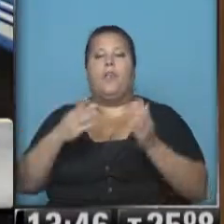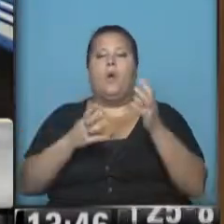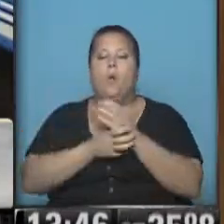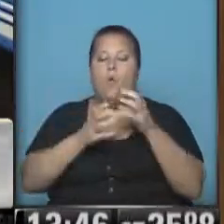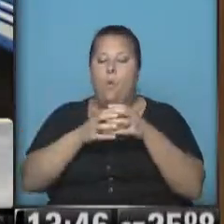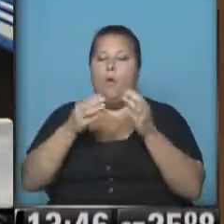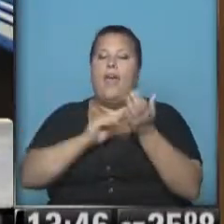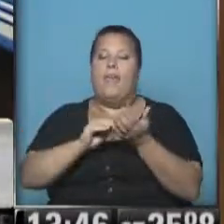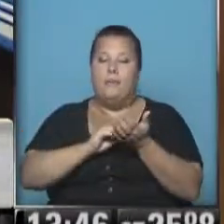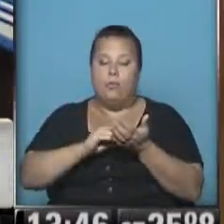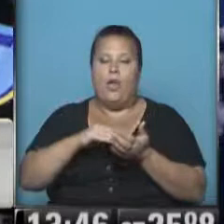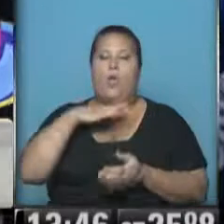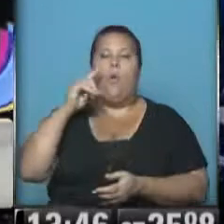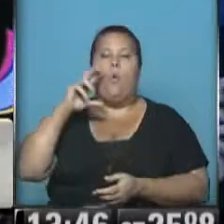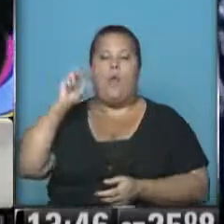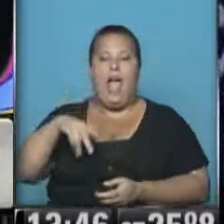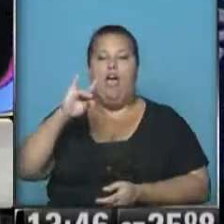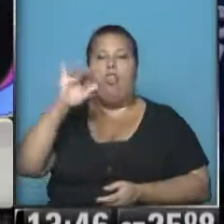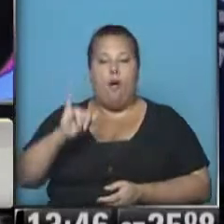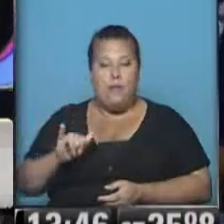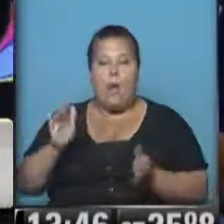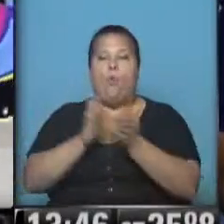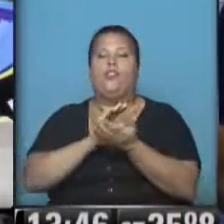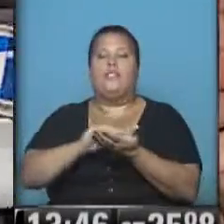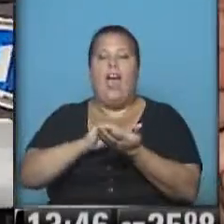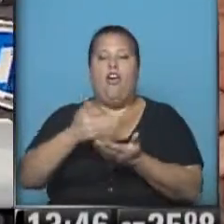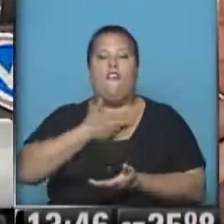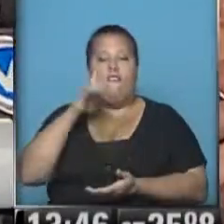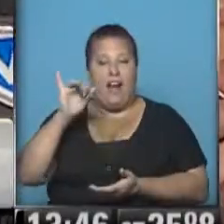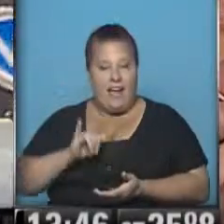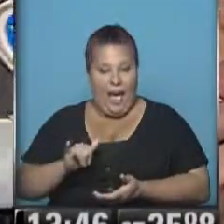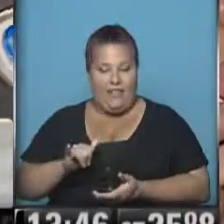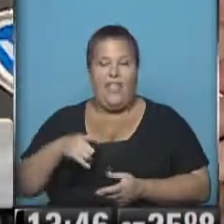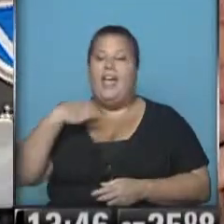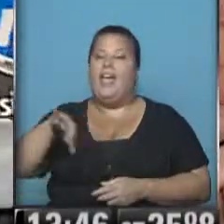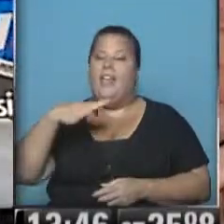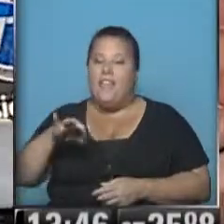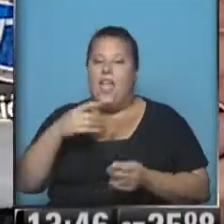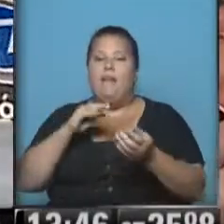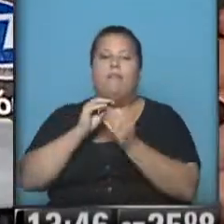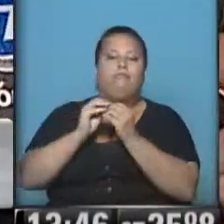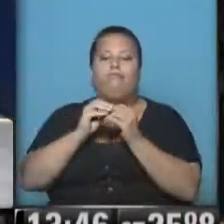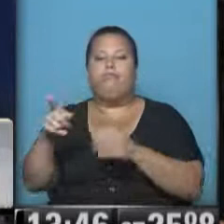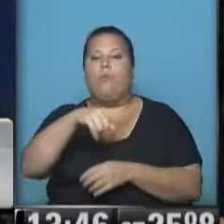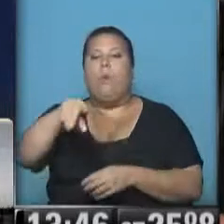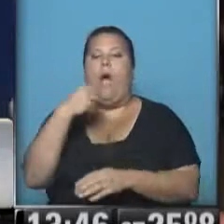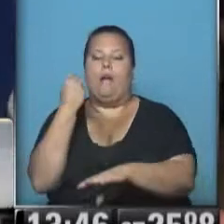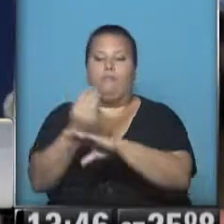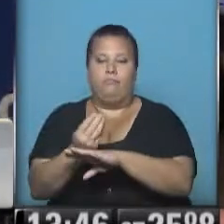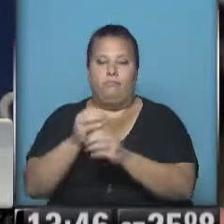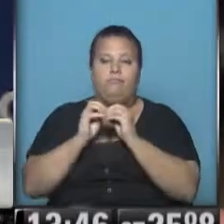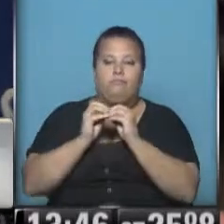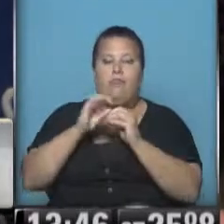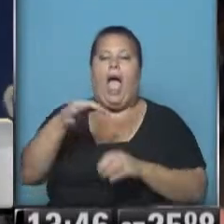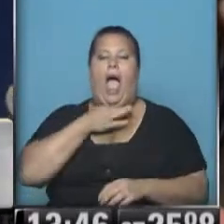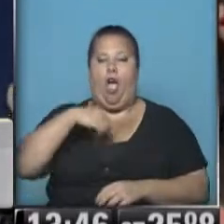la cámara de diputados julián domínguez junto al senador aníbal fernández quienes deberán dirimir su candidatura en la interna de